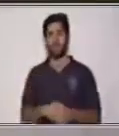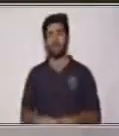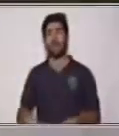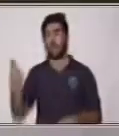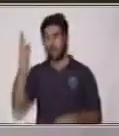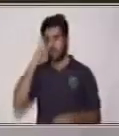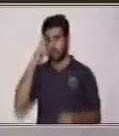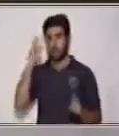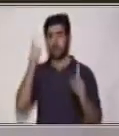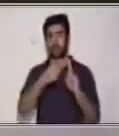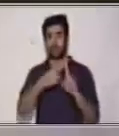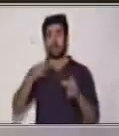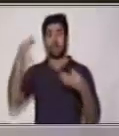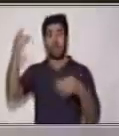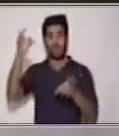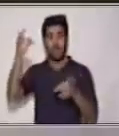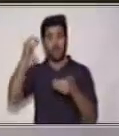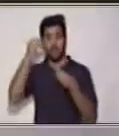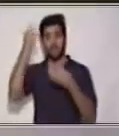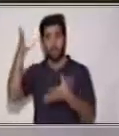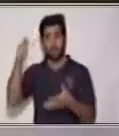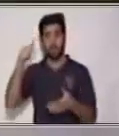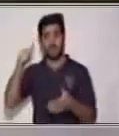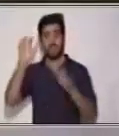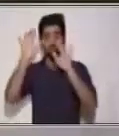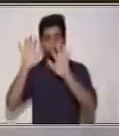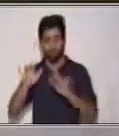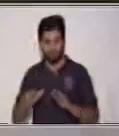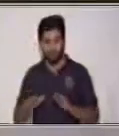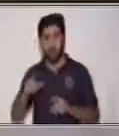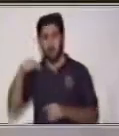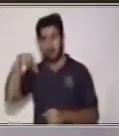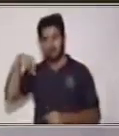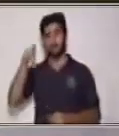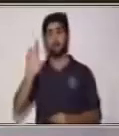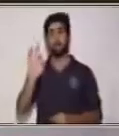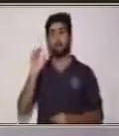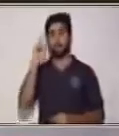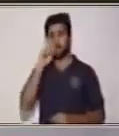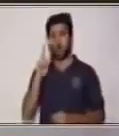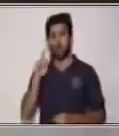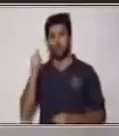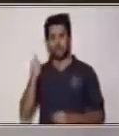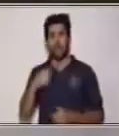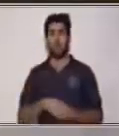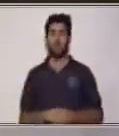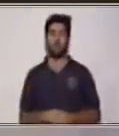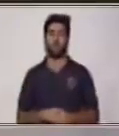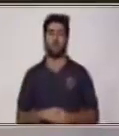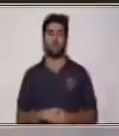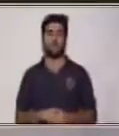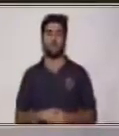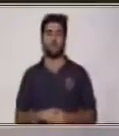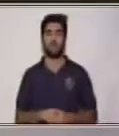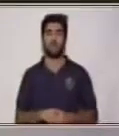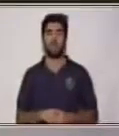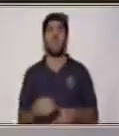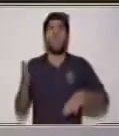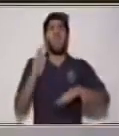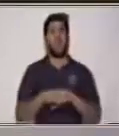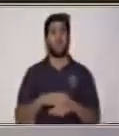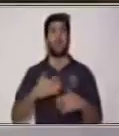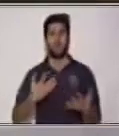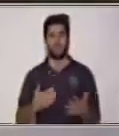recordemos, el informe es un texto escrito en prosa. Muy bien, excelente. ¿Qué otra cosa